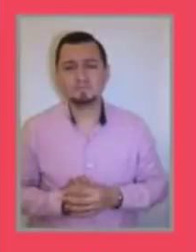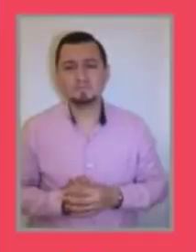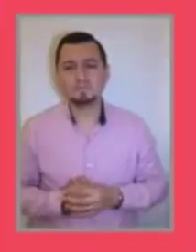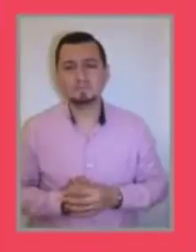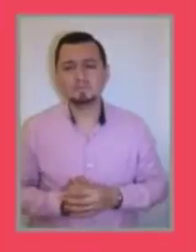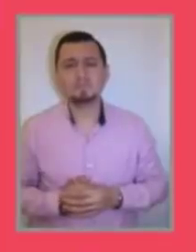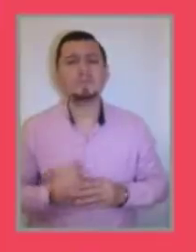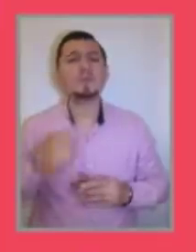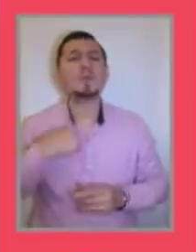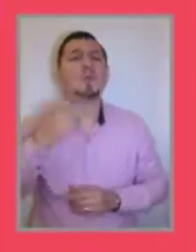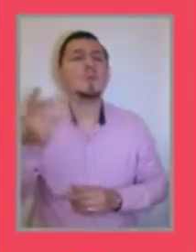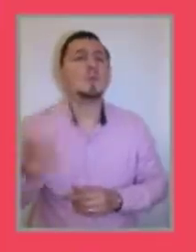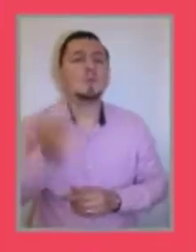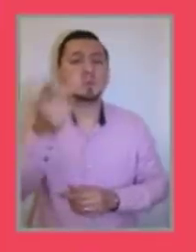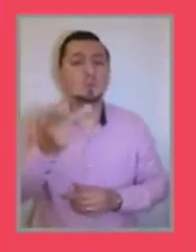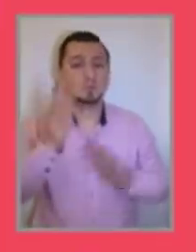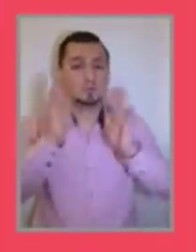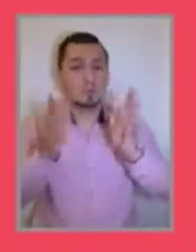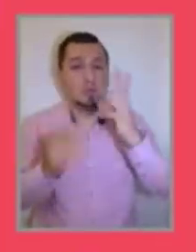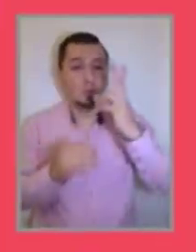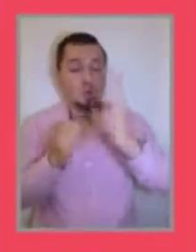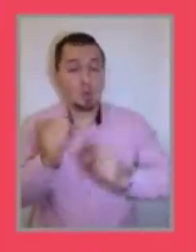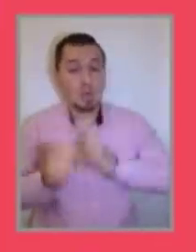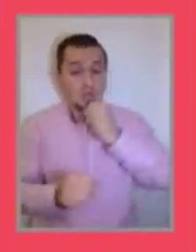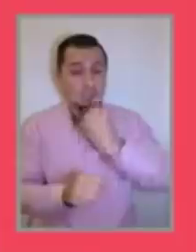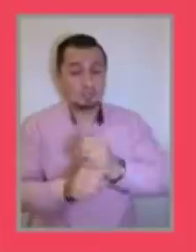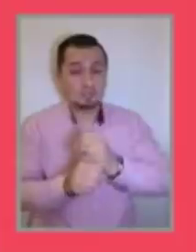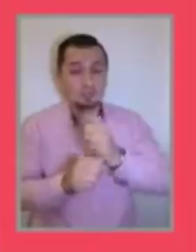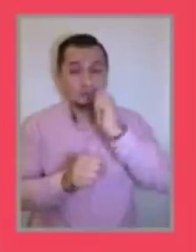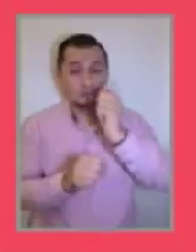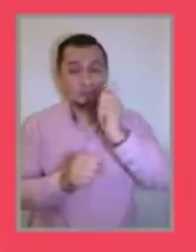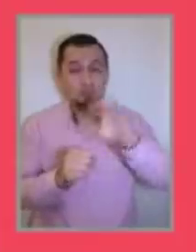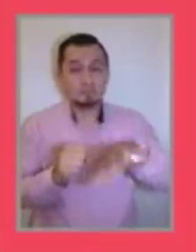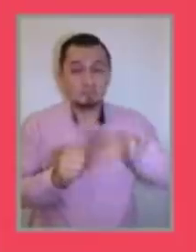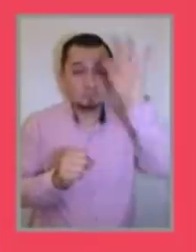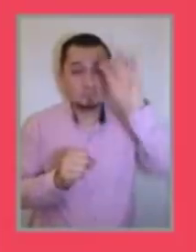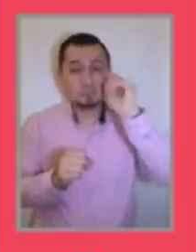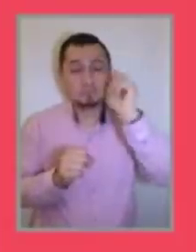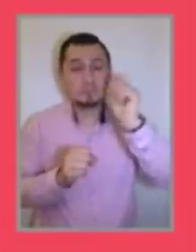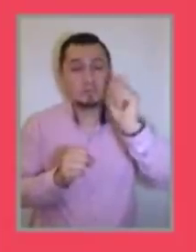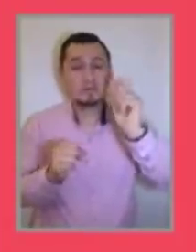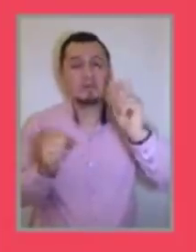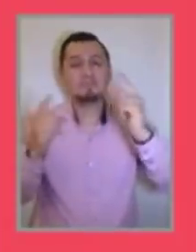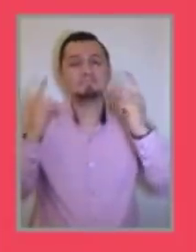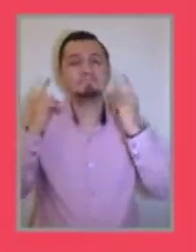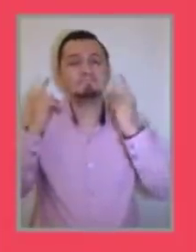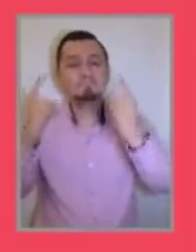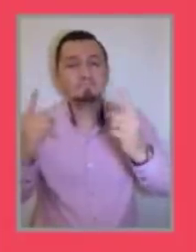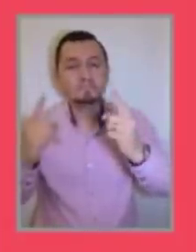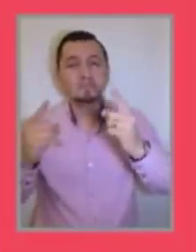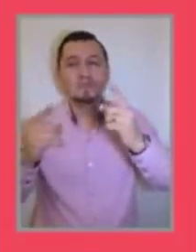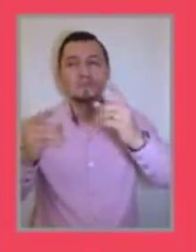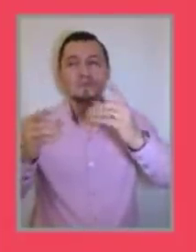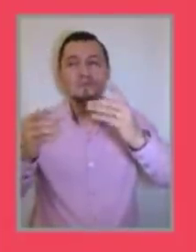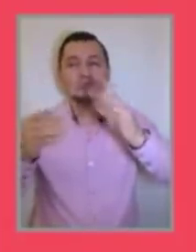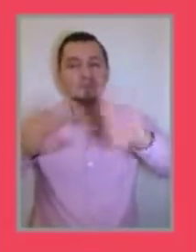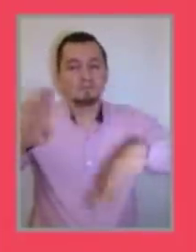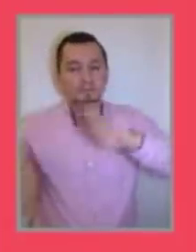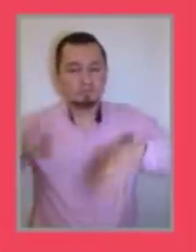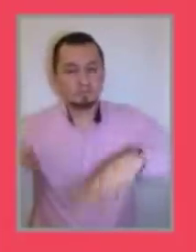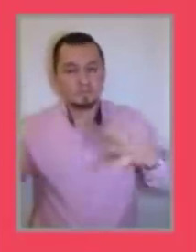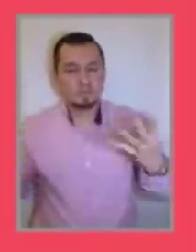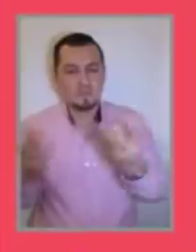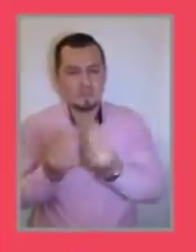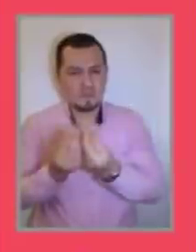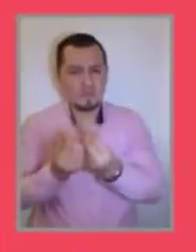Gobernador, preguntarle, se cumplieron 2 años ayer de este hallazgo de los tráileres con cuerpos, con cadáveres, que